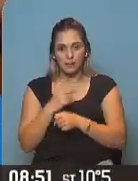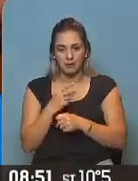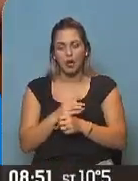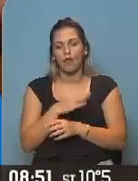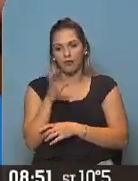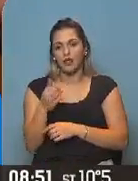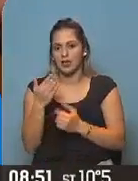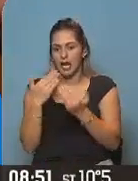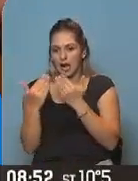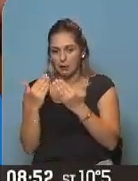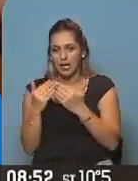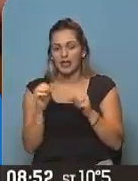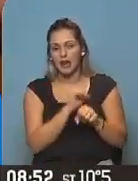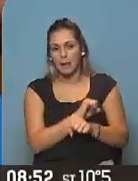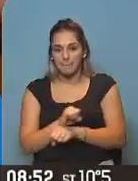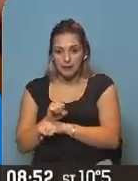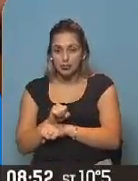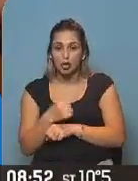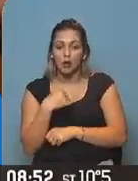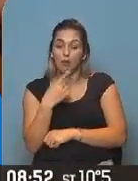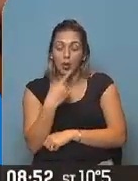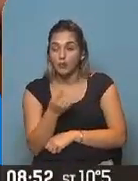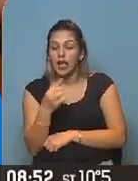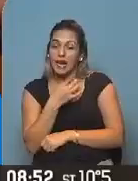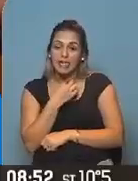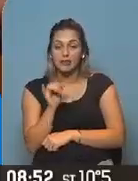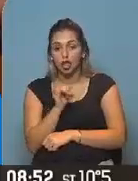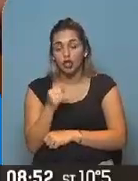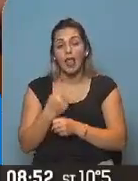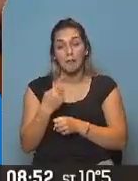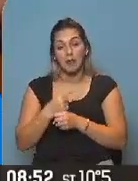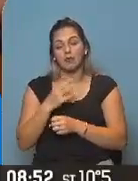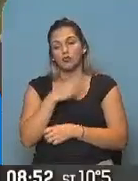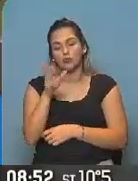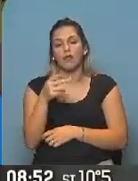presos antes de filmar y proponerles el proyecto, y el primer día que fui a filmar,